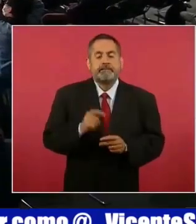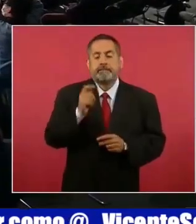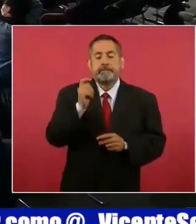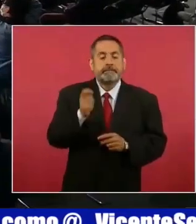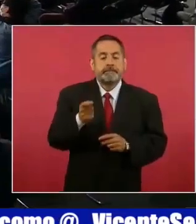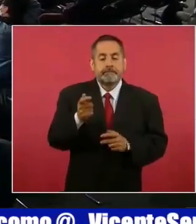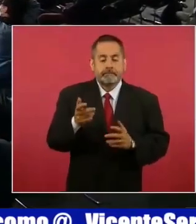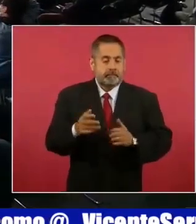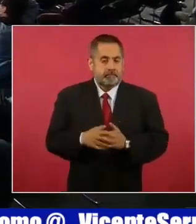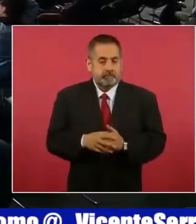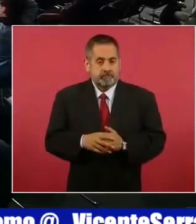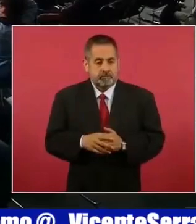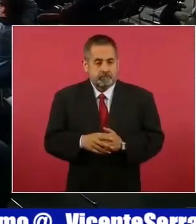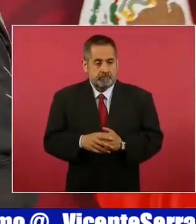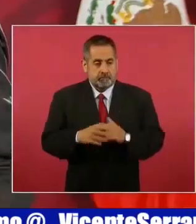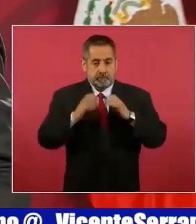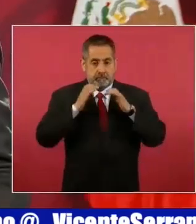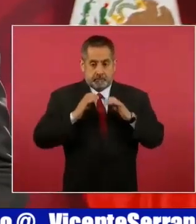para